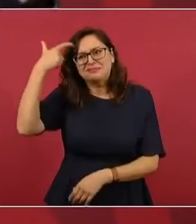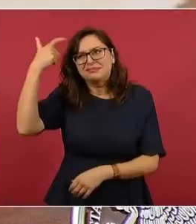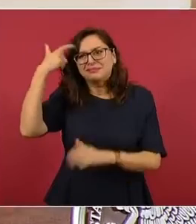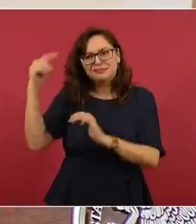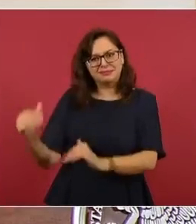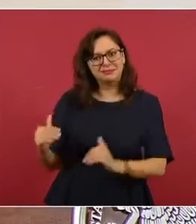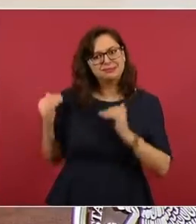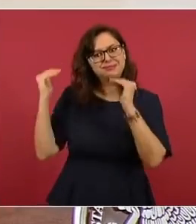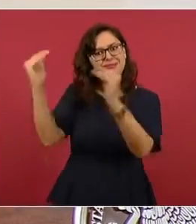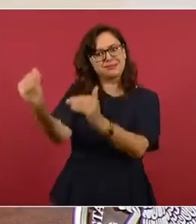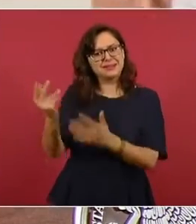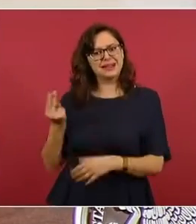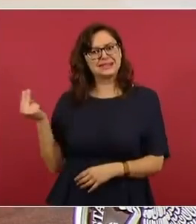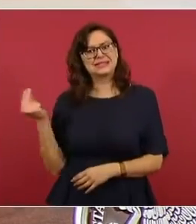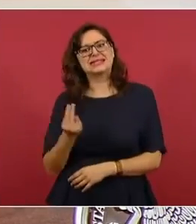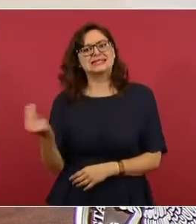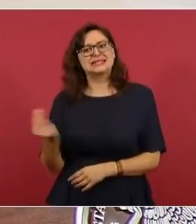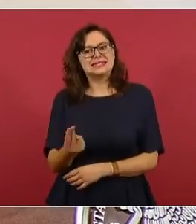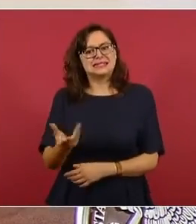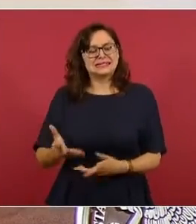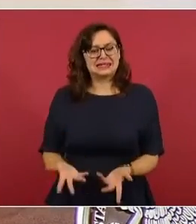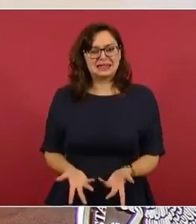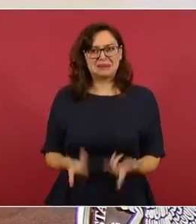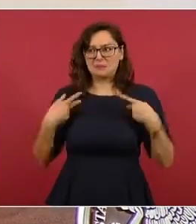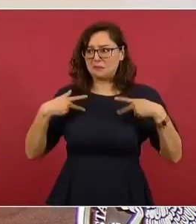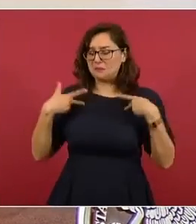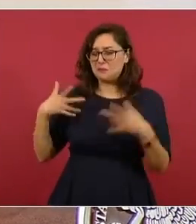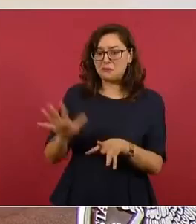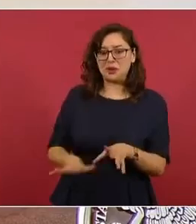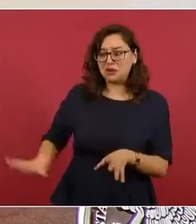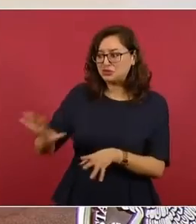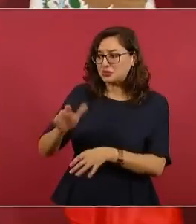Vamos a que no sufran nuestros pueblos,